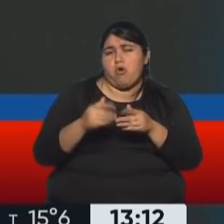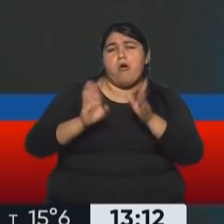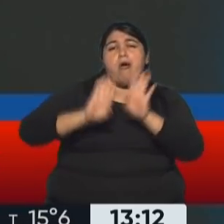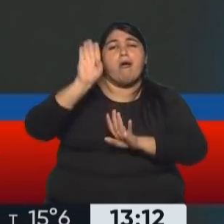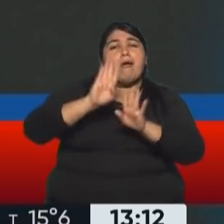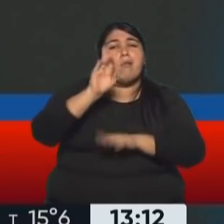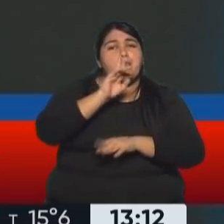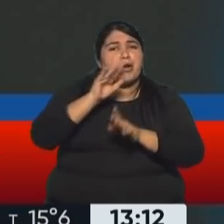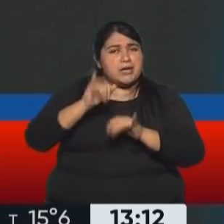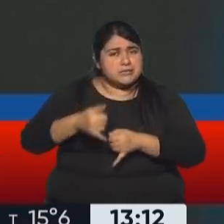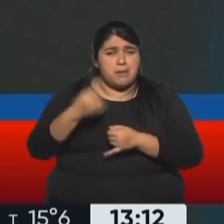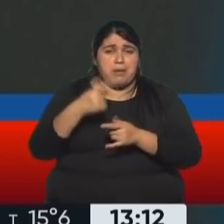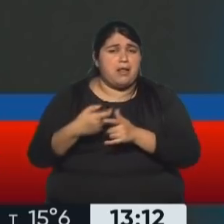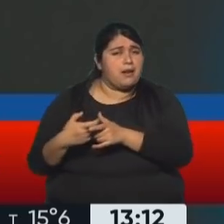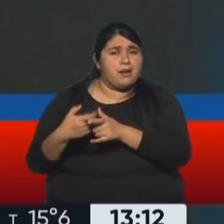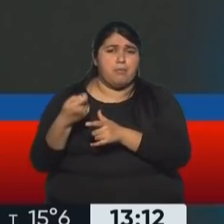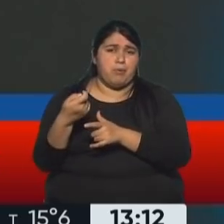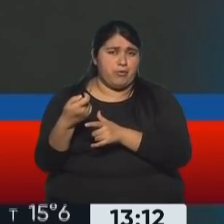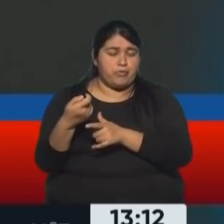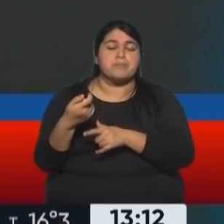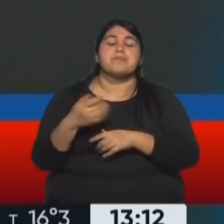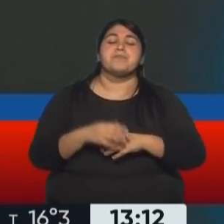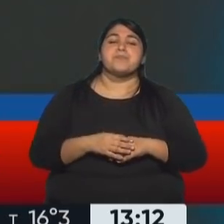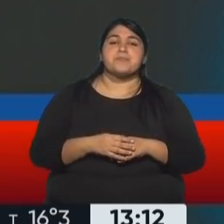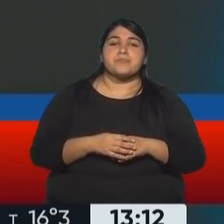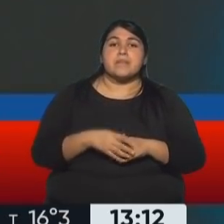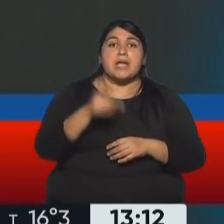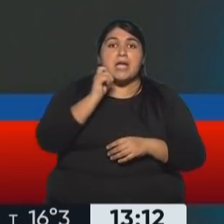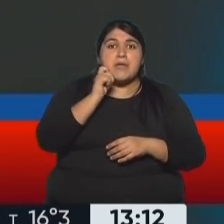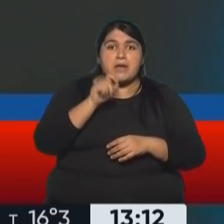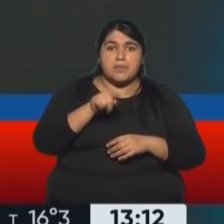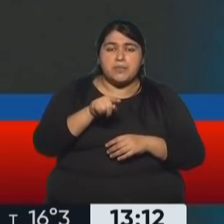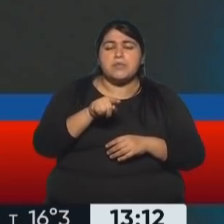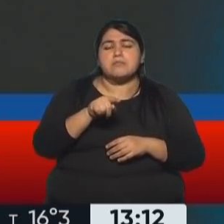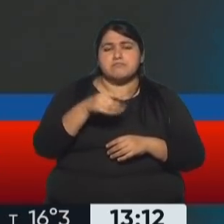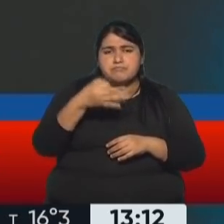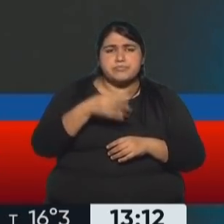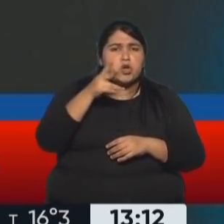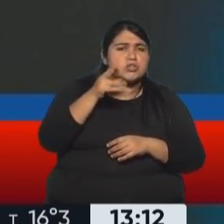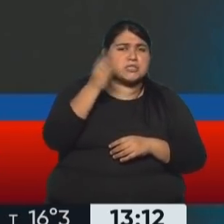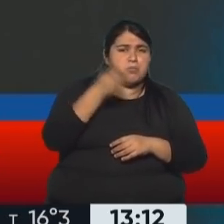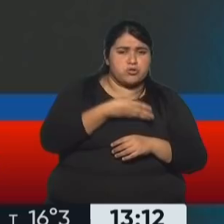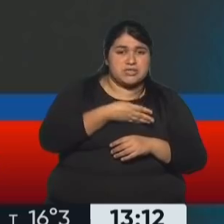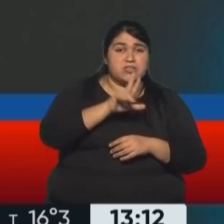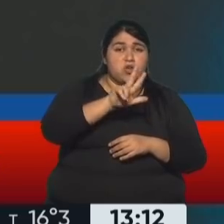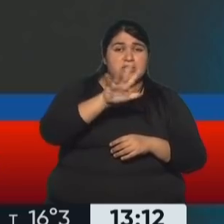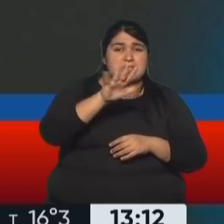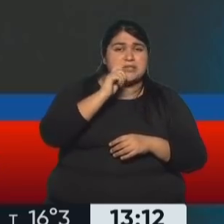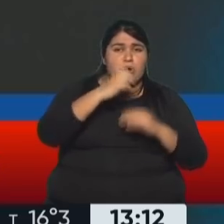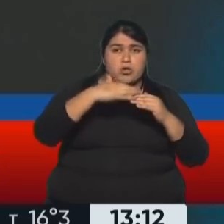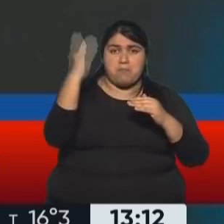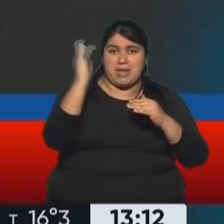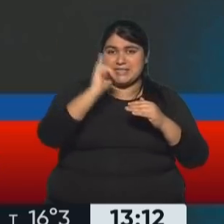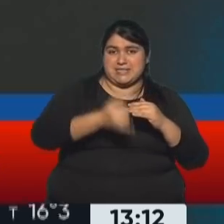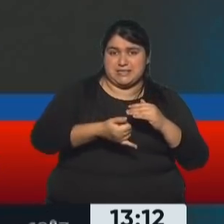pero siguen siendo minoritarias. Y también el tema de la edad, el 80% 80% es mayor de 35 años, es